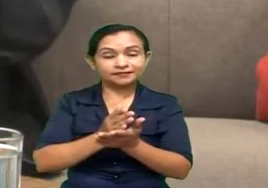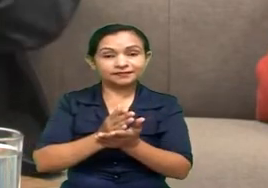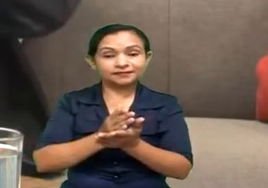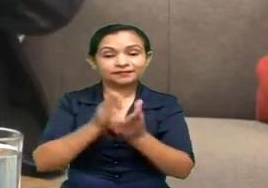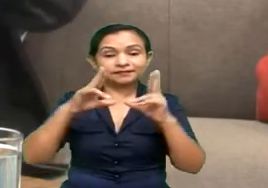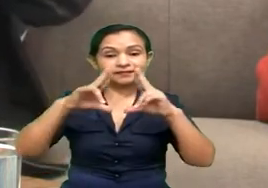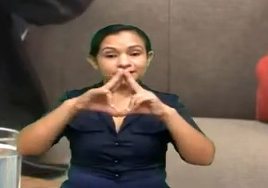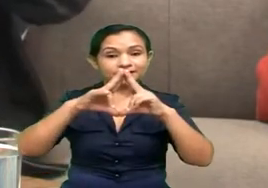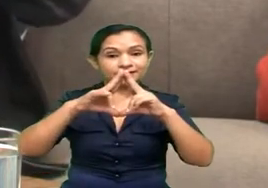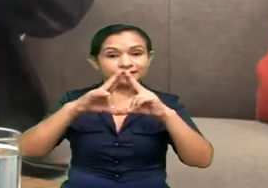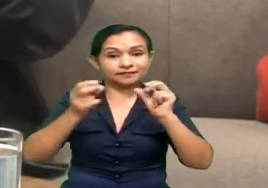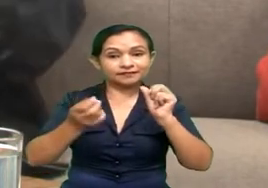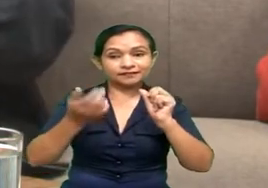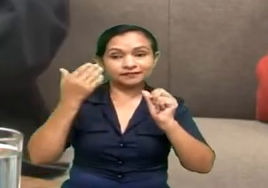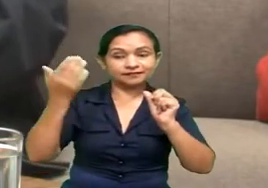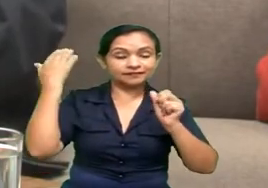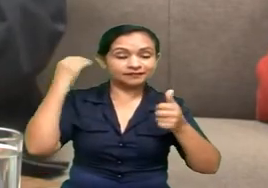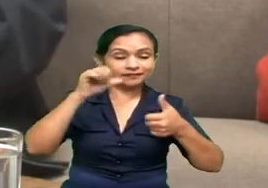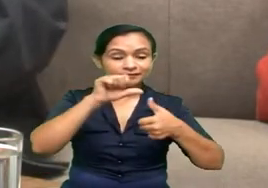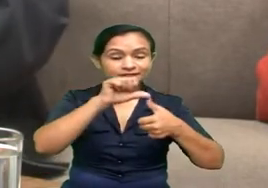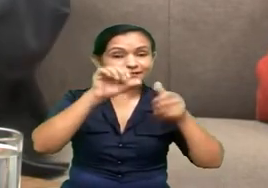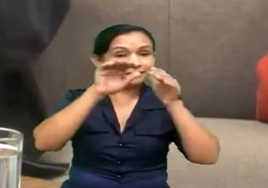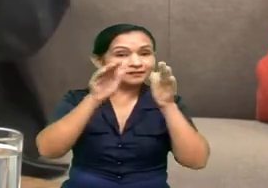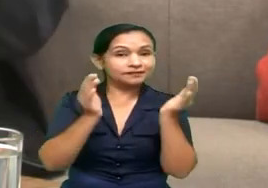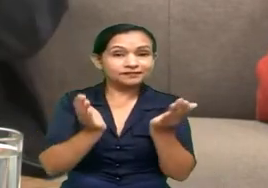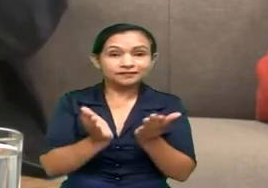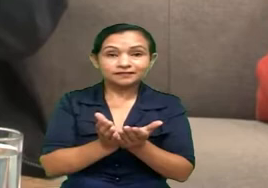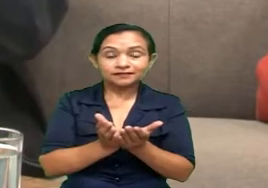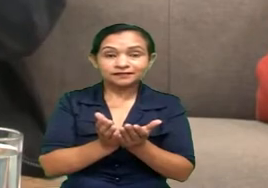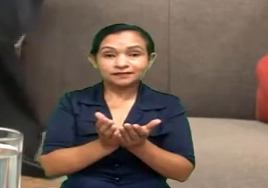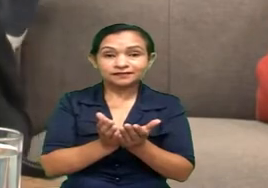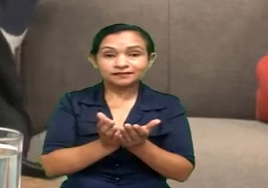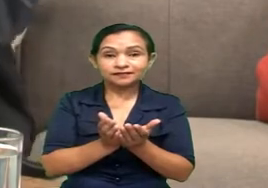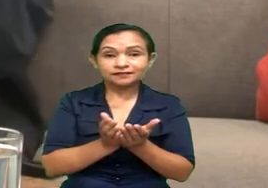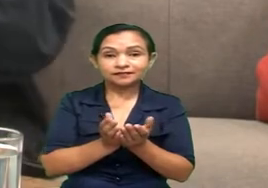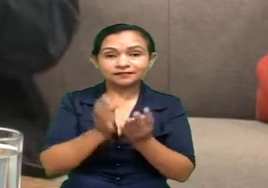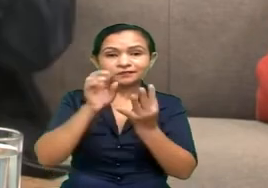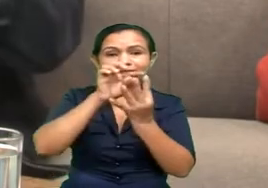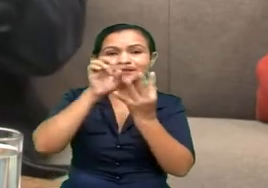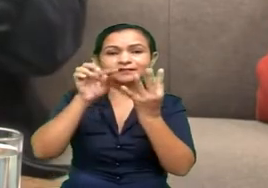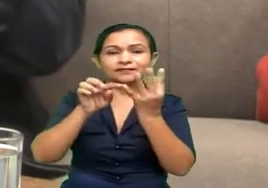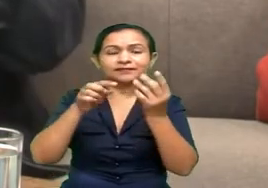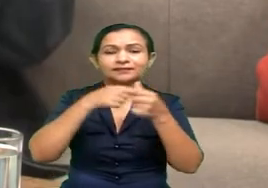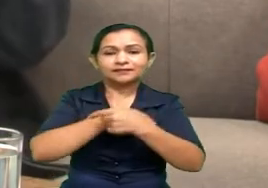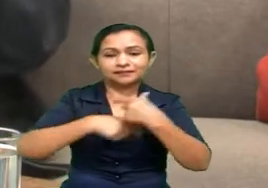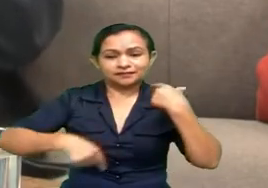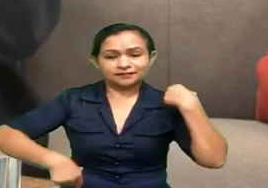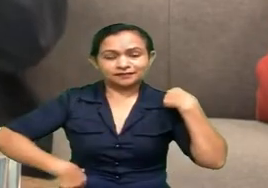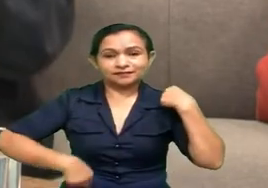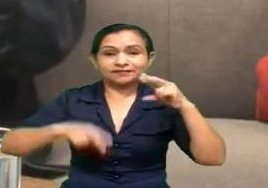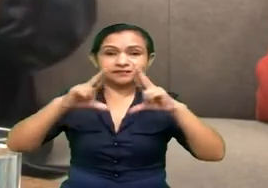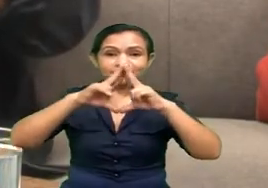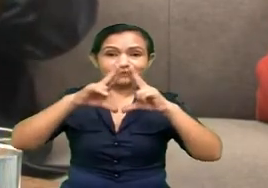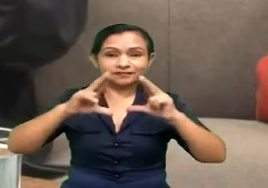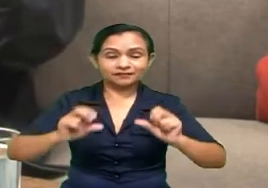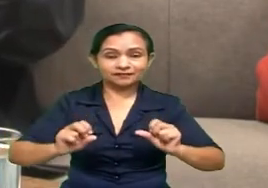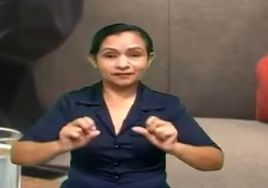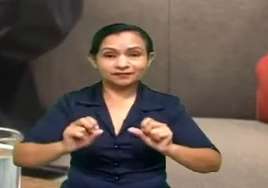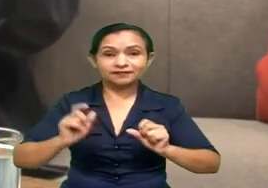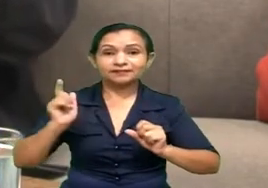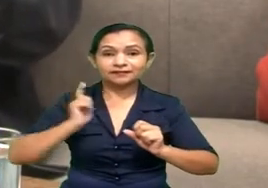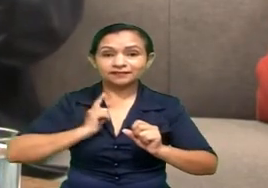de Nicaragua, y yo no sé si en Centroamérica y en el mundo, pues, que hay cuatro presidentes en el país.